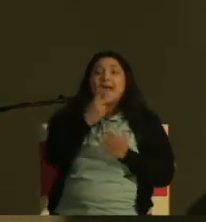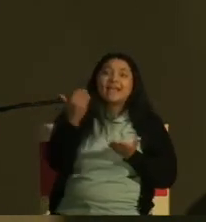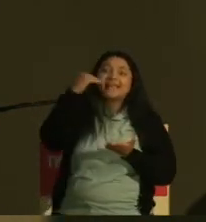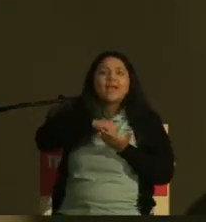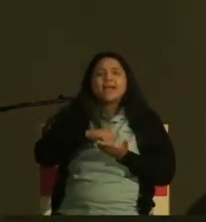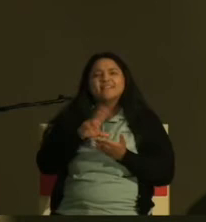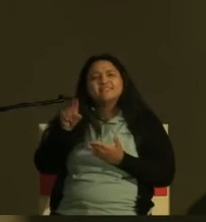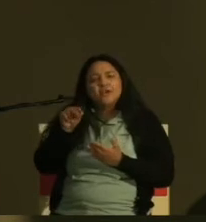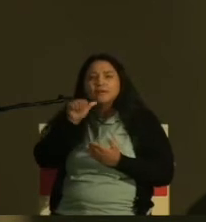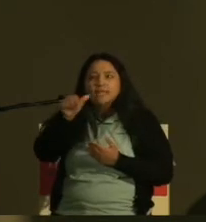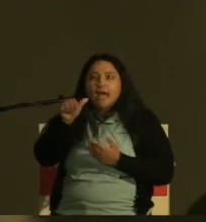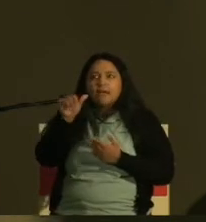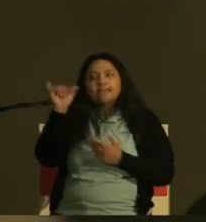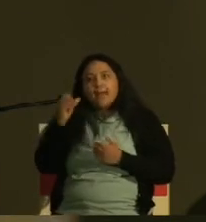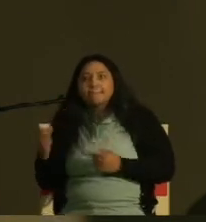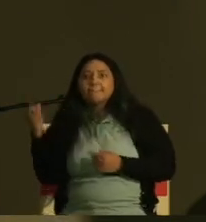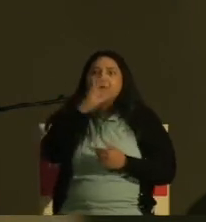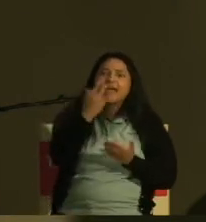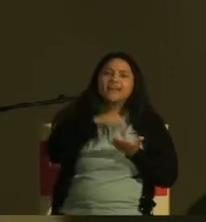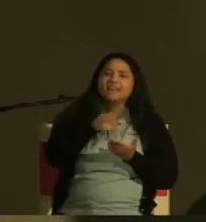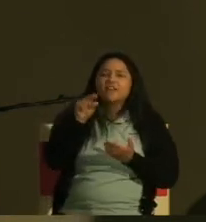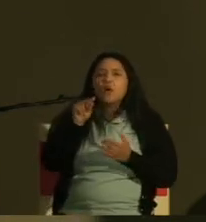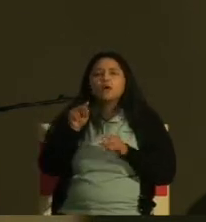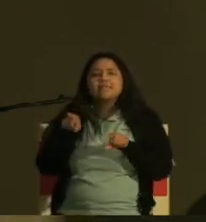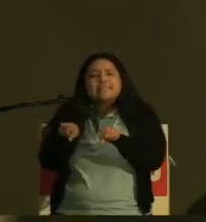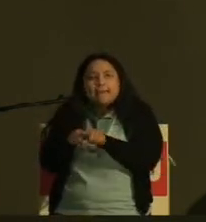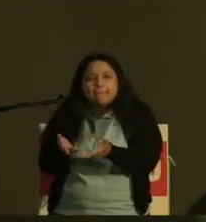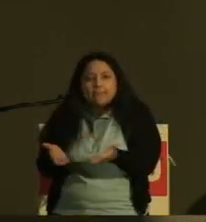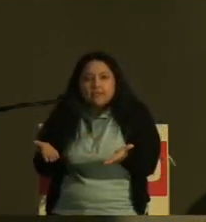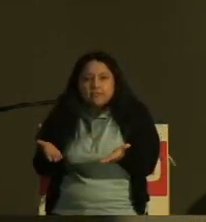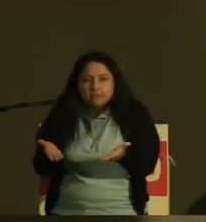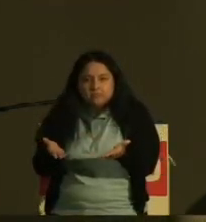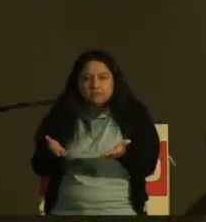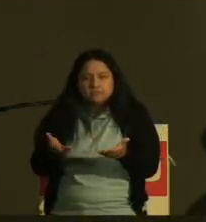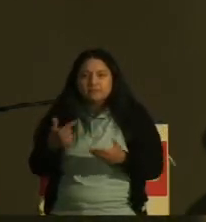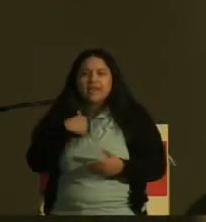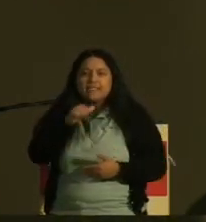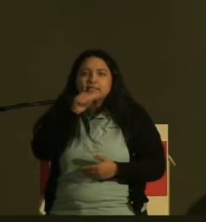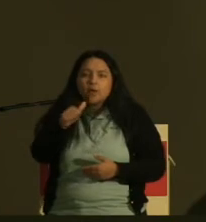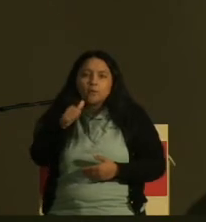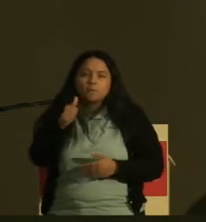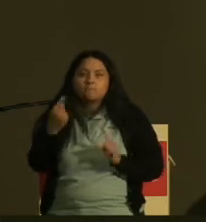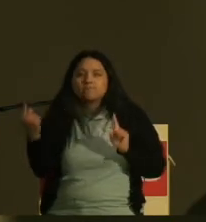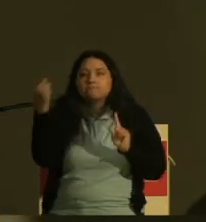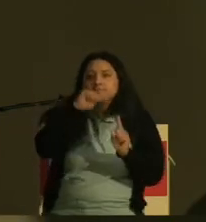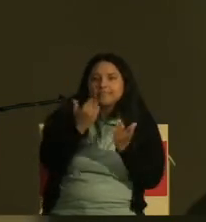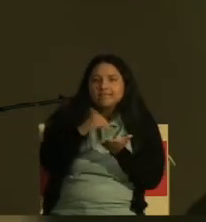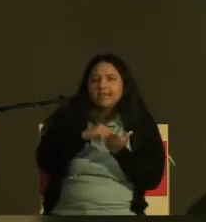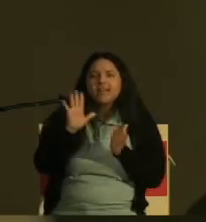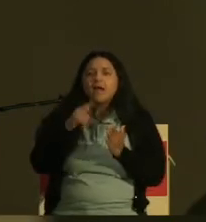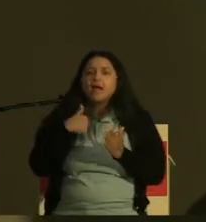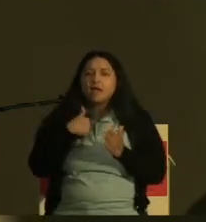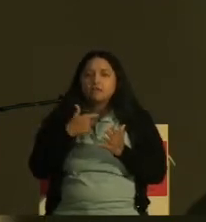siempre es el mismo. O sea, no vuelvo a escribir otra cosa dando una vuelta, sino que nunca abandoné